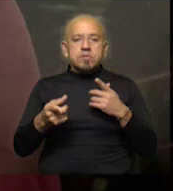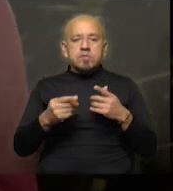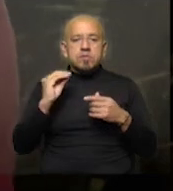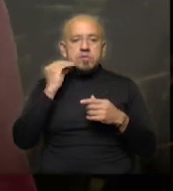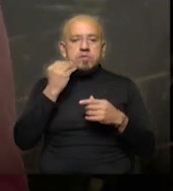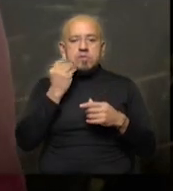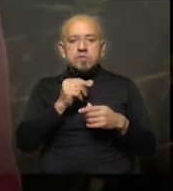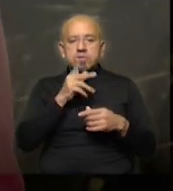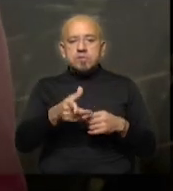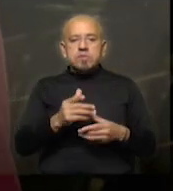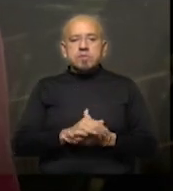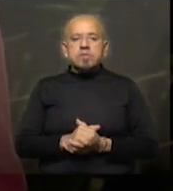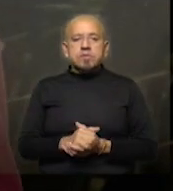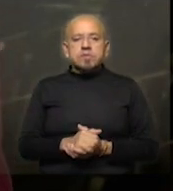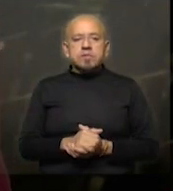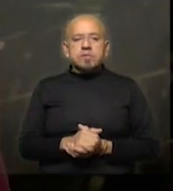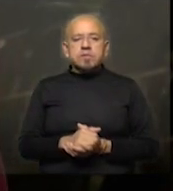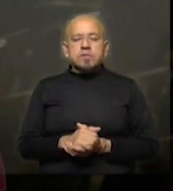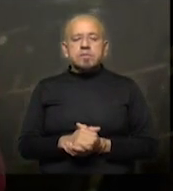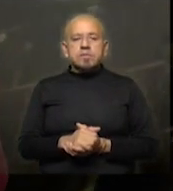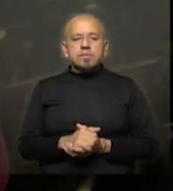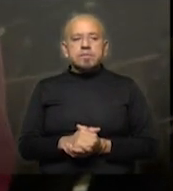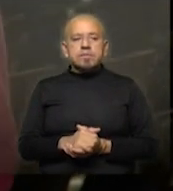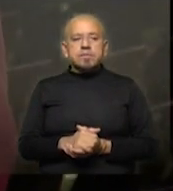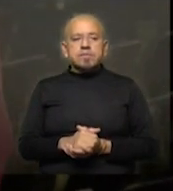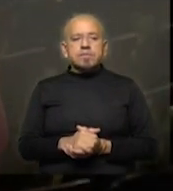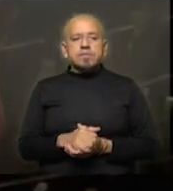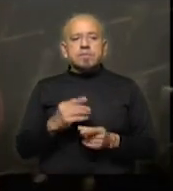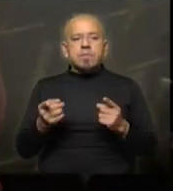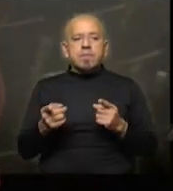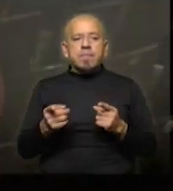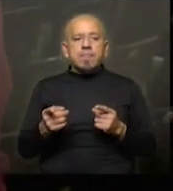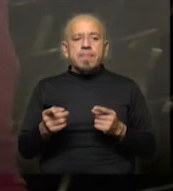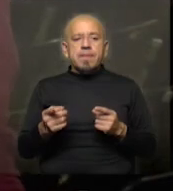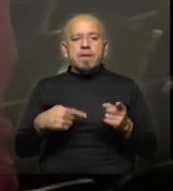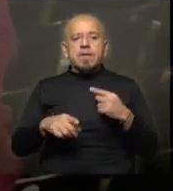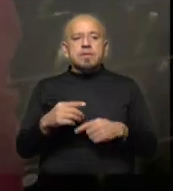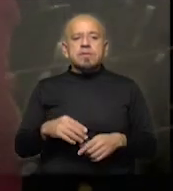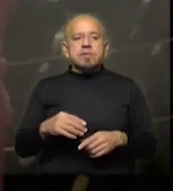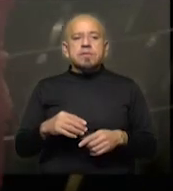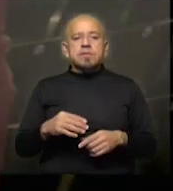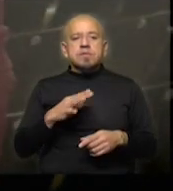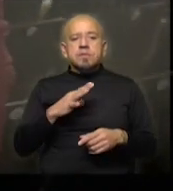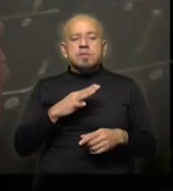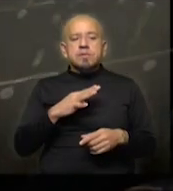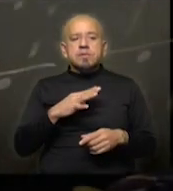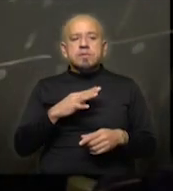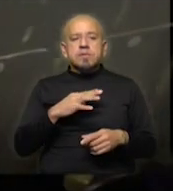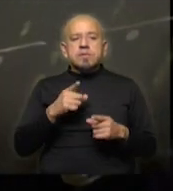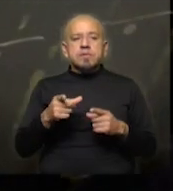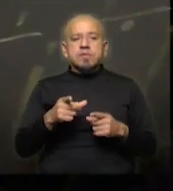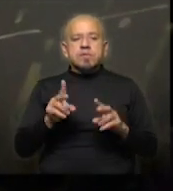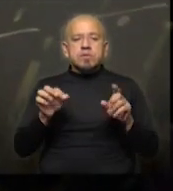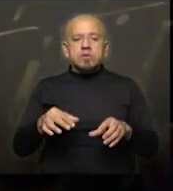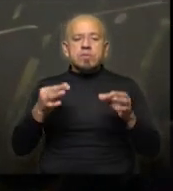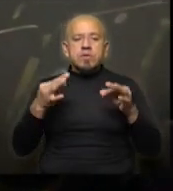sus hijos eso es muy emocionante bien Me encanta bueno contale a la gente que no los escuchó quizás aún dónde pueden encontrar sé que tienen una canción muy